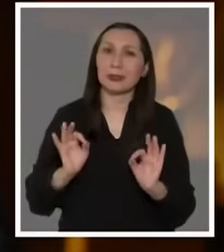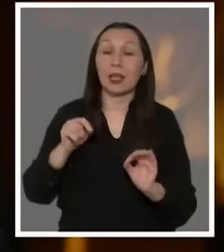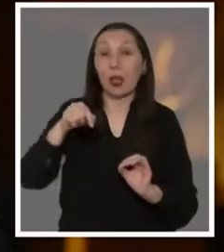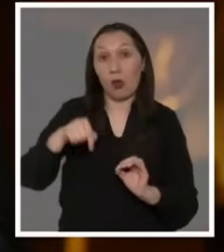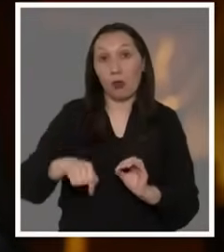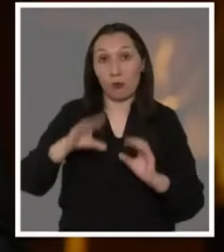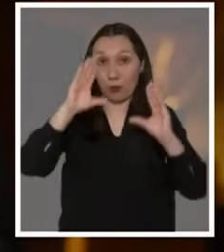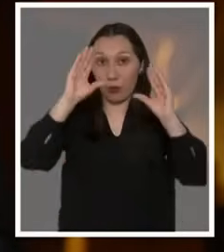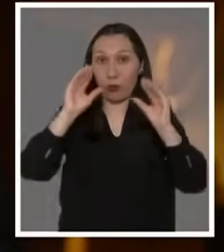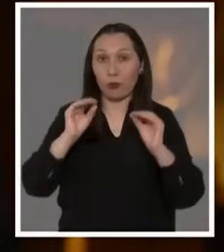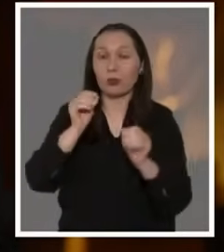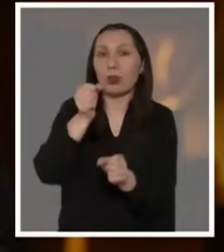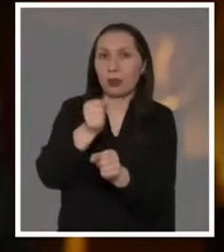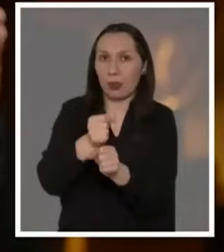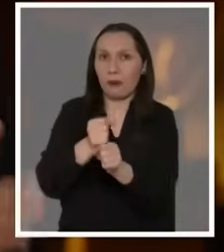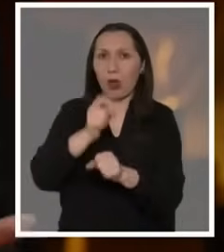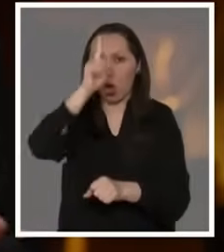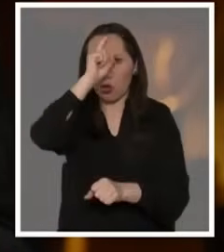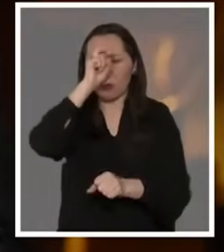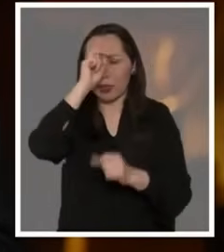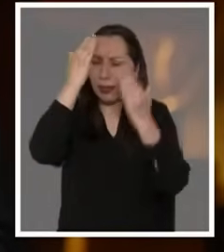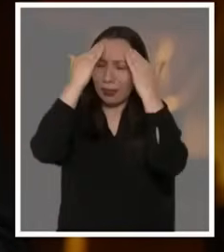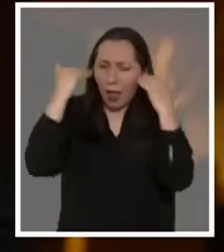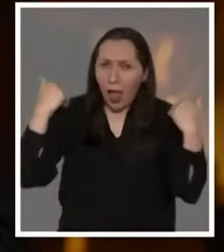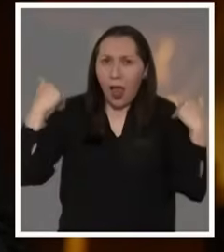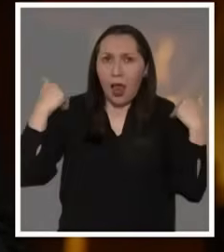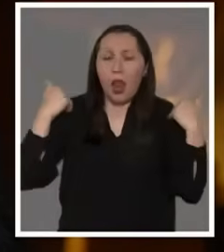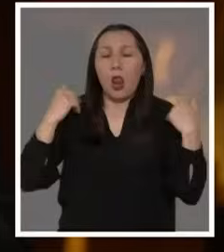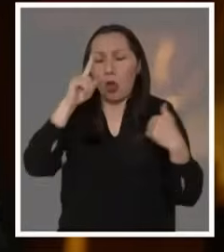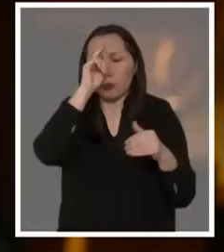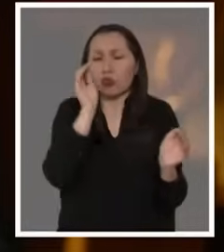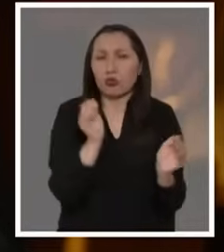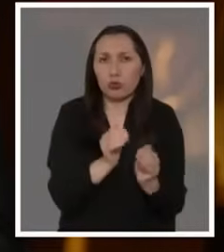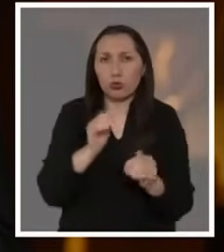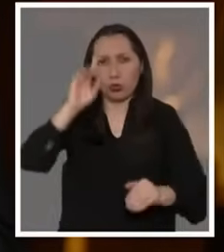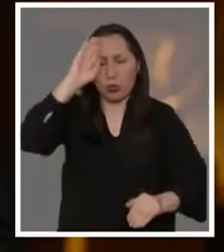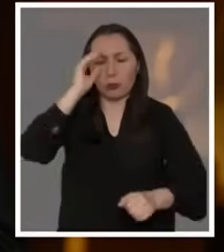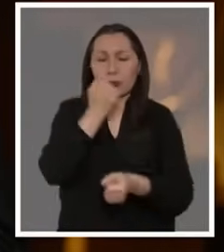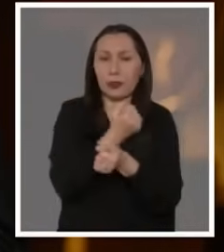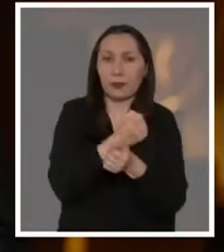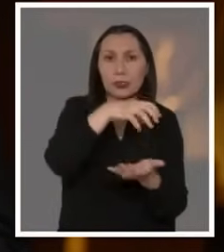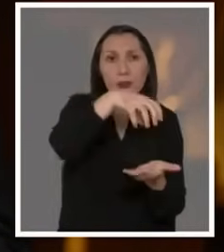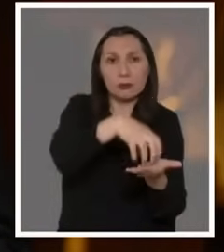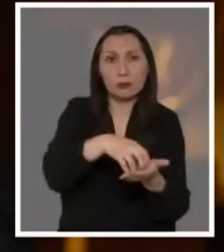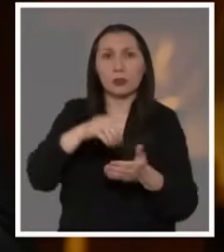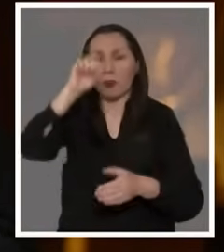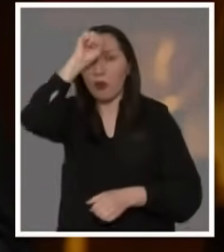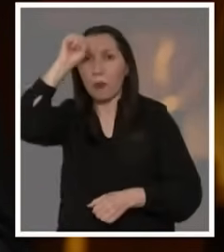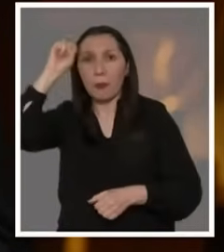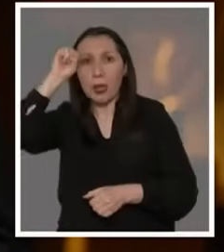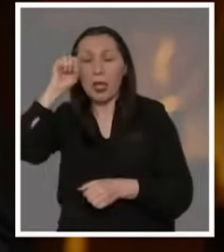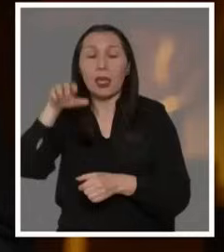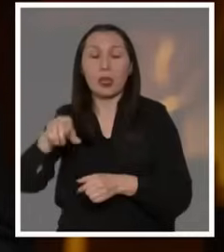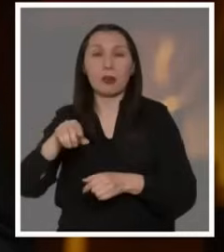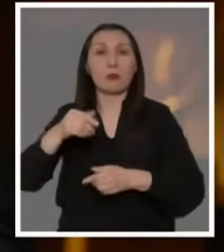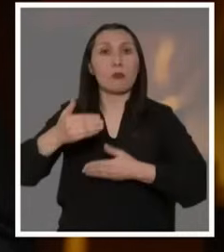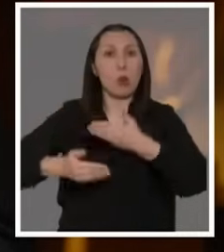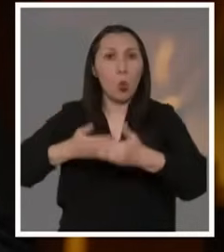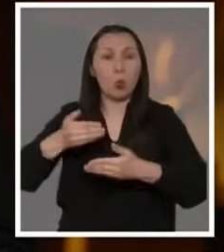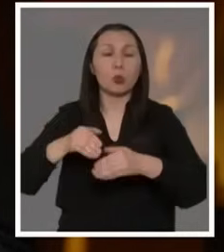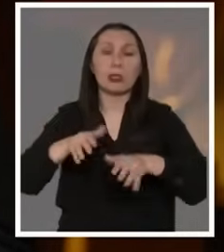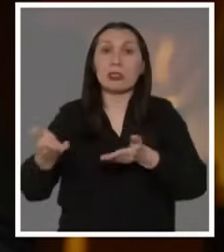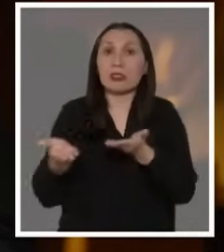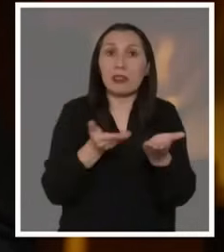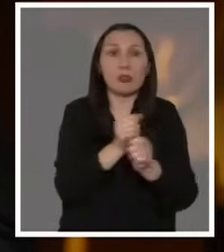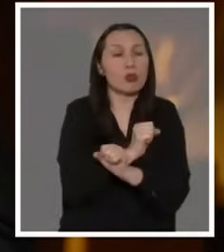quienes esta noche están trabajando en hospitales y consultorios, en comisarías y cuarteles de bomberos, o en actividades productivas y de servicios